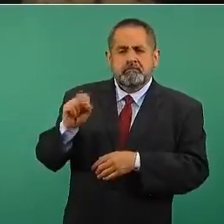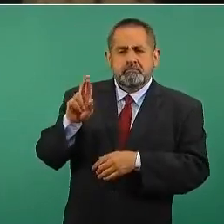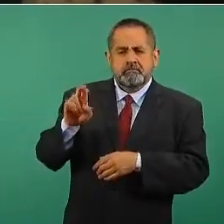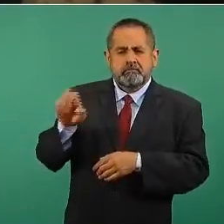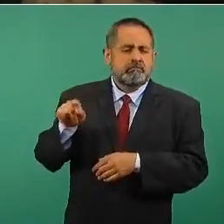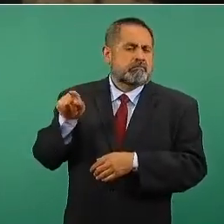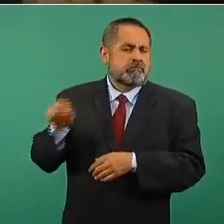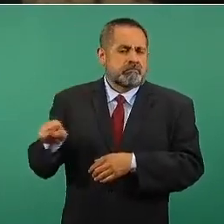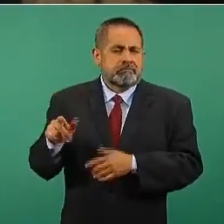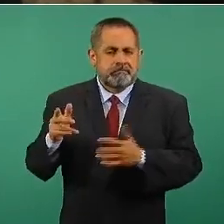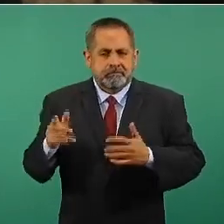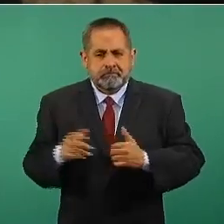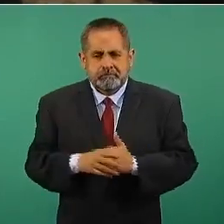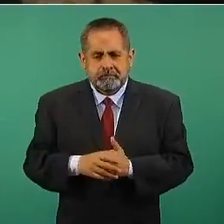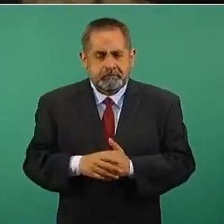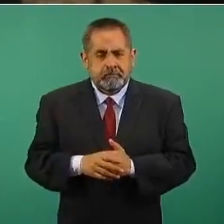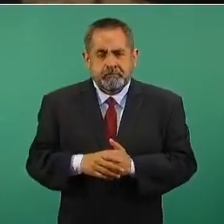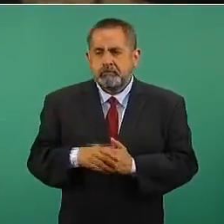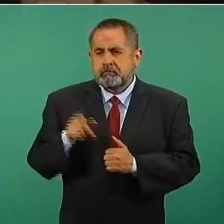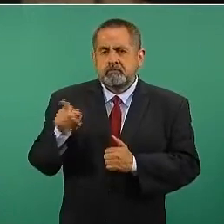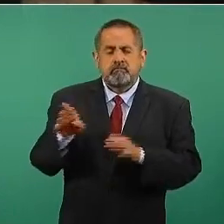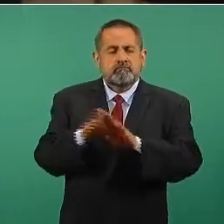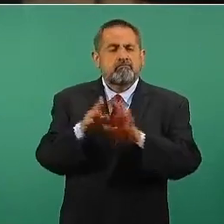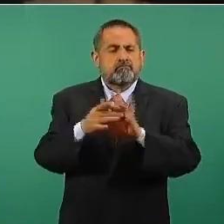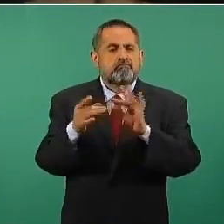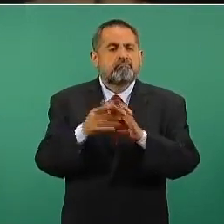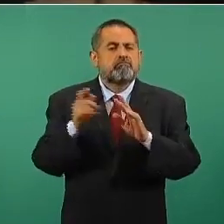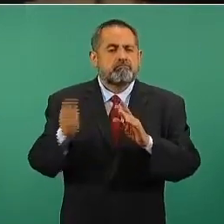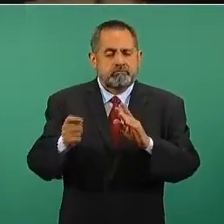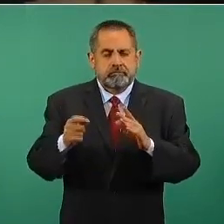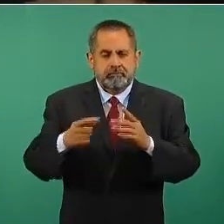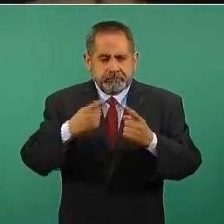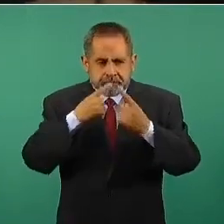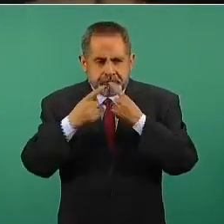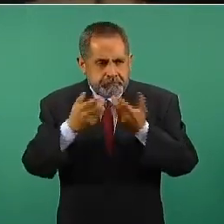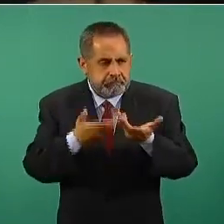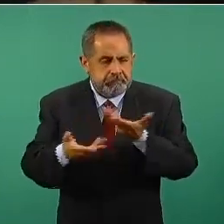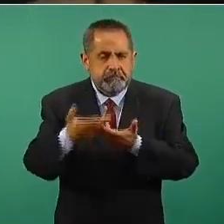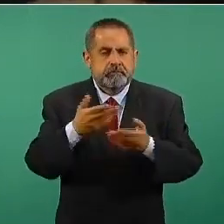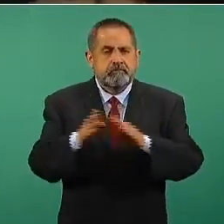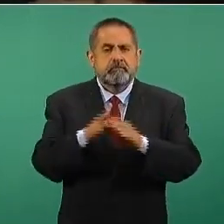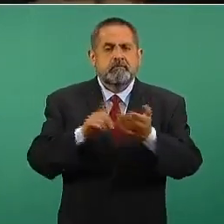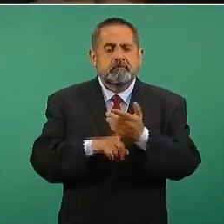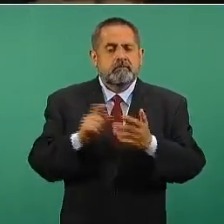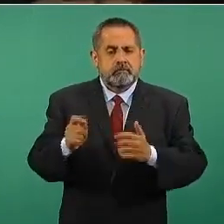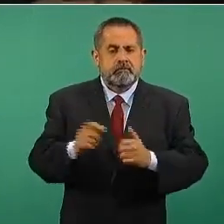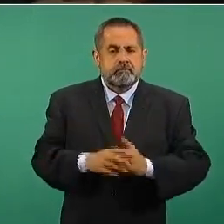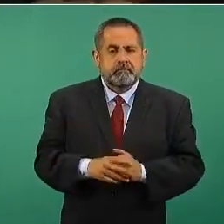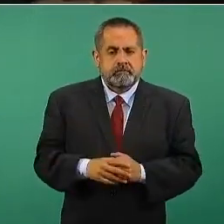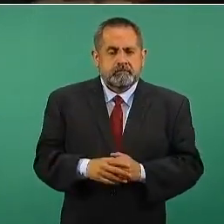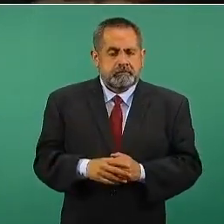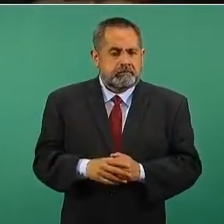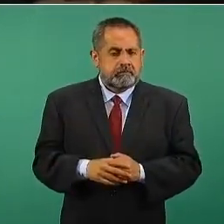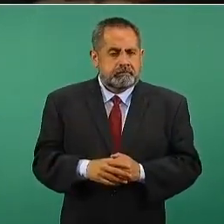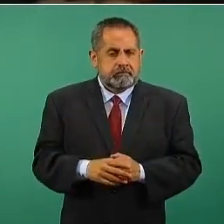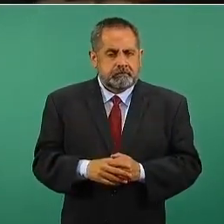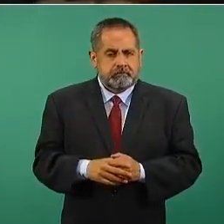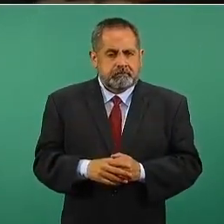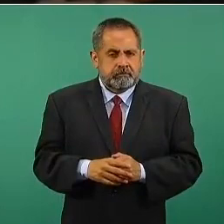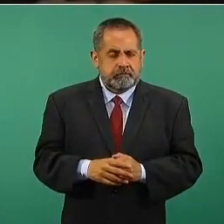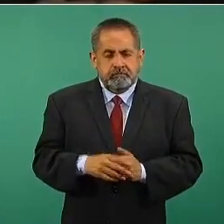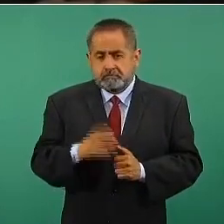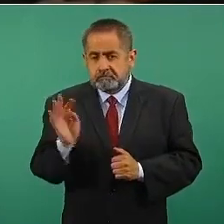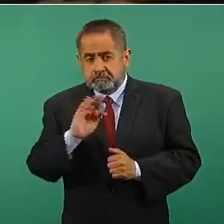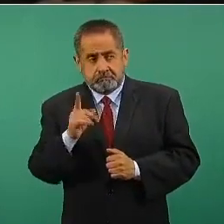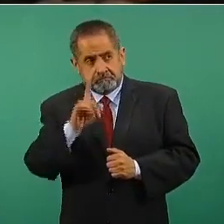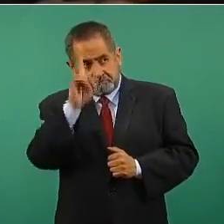o a través de esta posibilidad que tiene de cabildear va a buscar la forma de